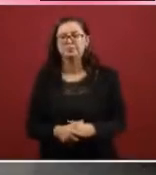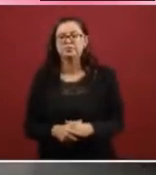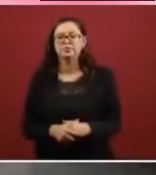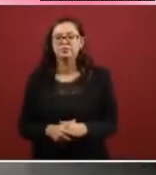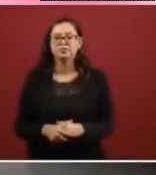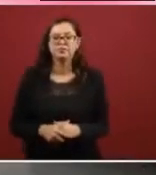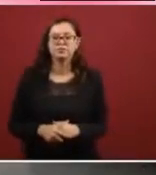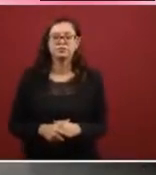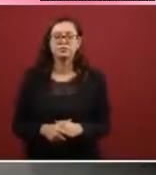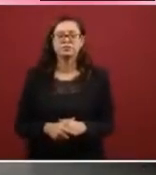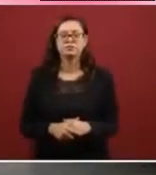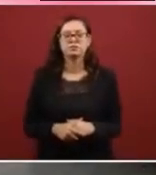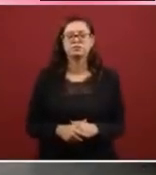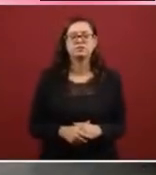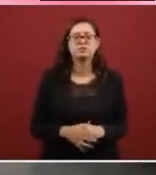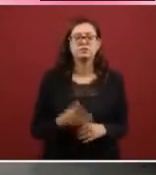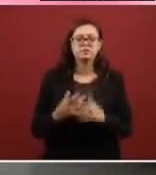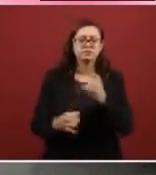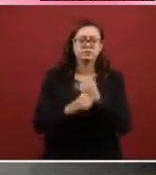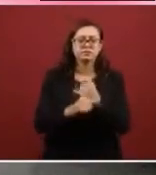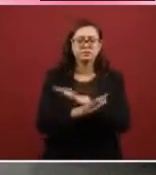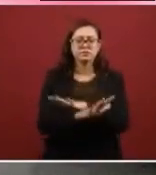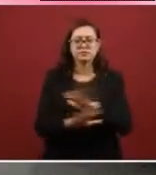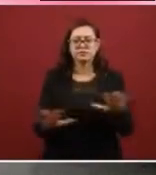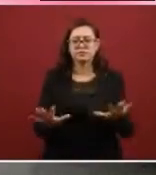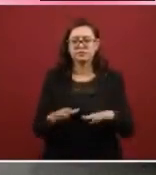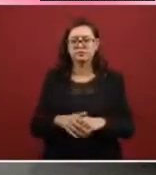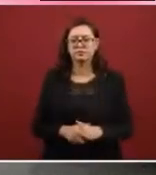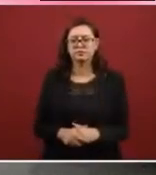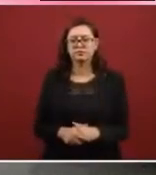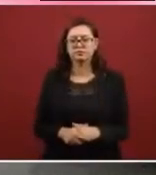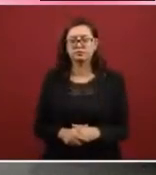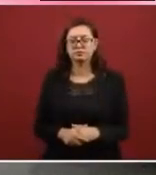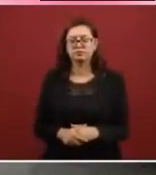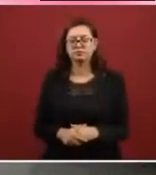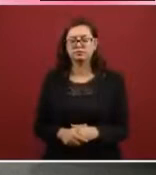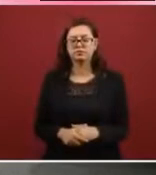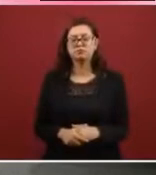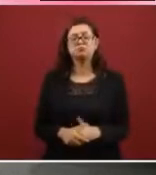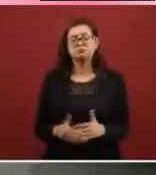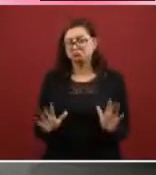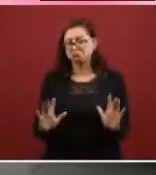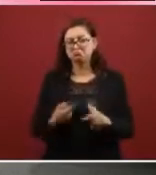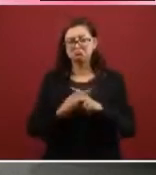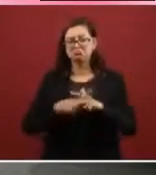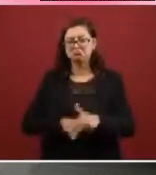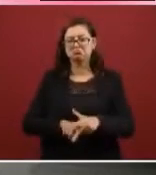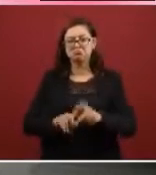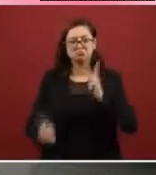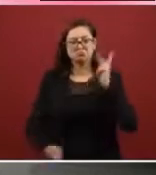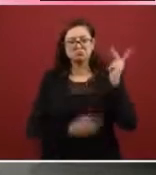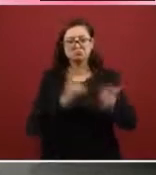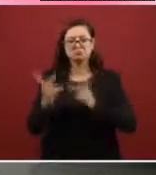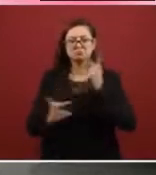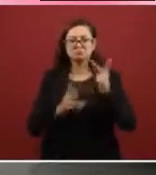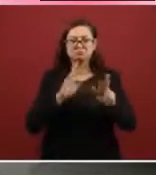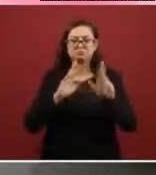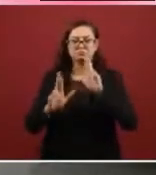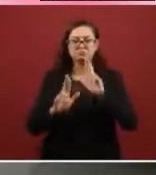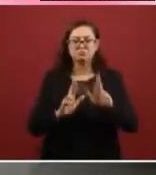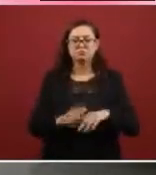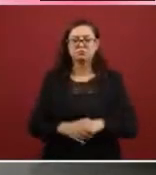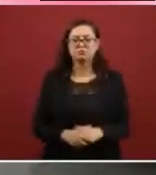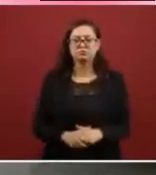Bueno, pues esta es la información. So this is the information. Y abrimos. And we're opening the floor now for